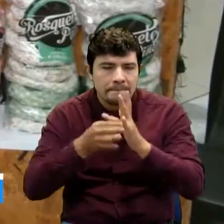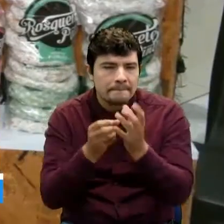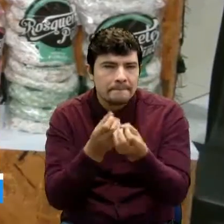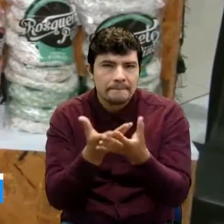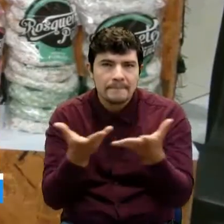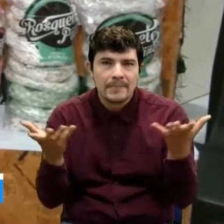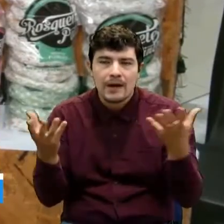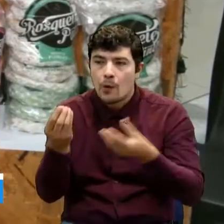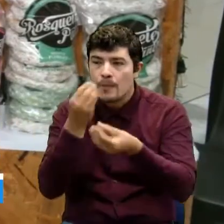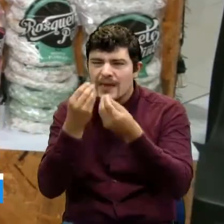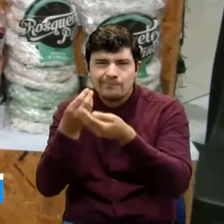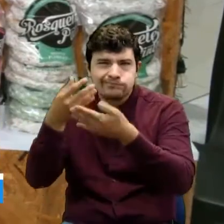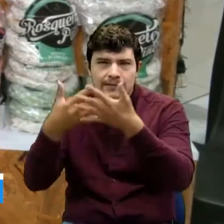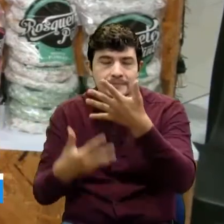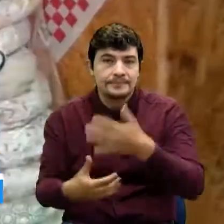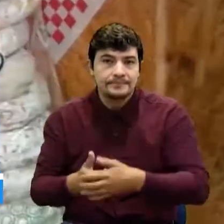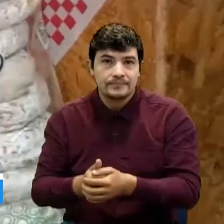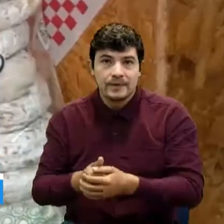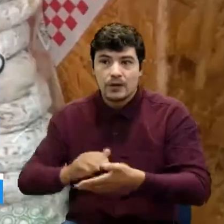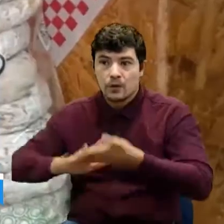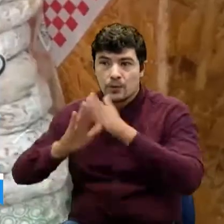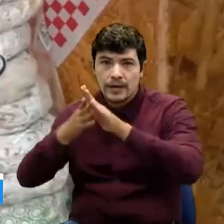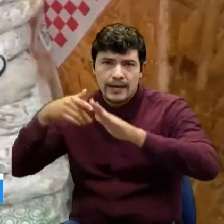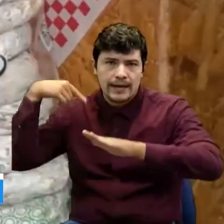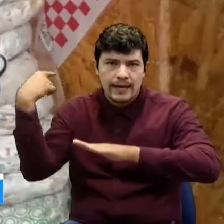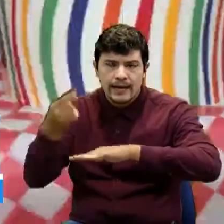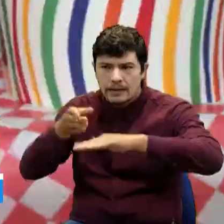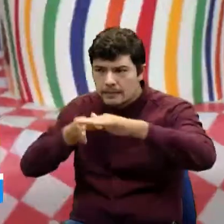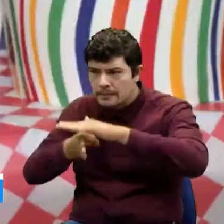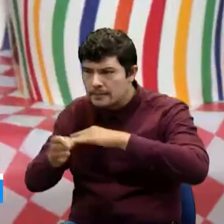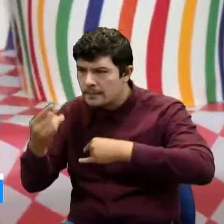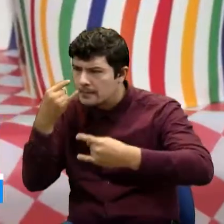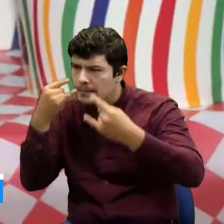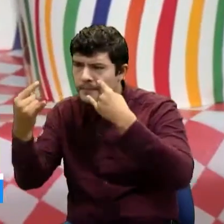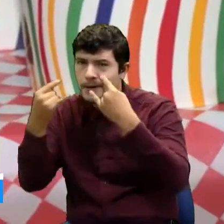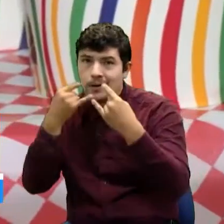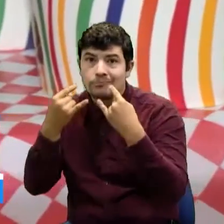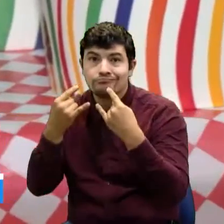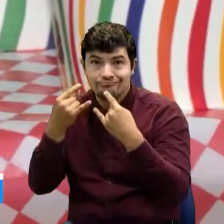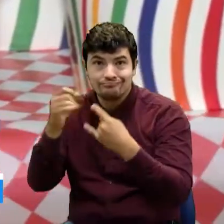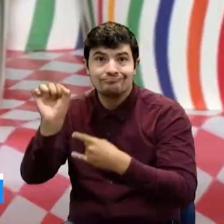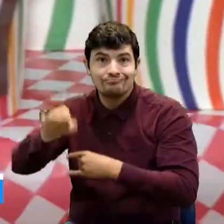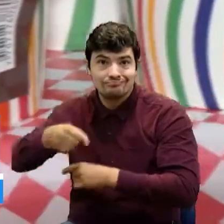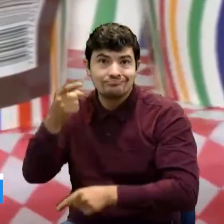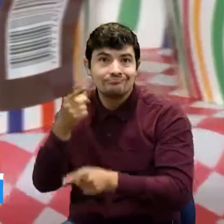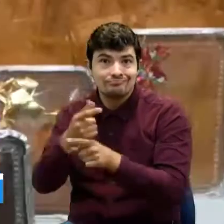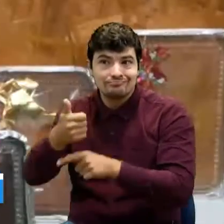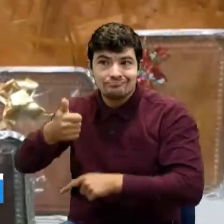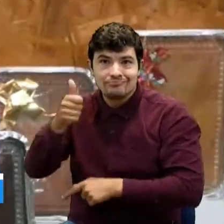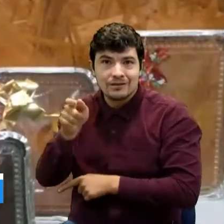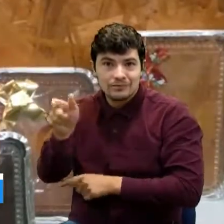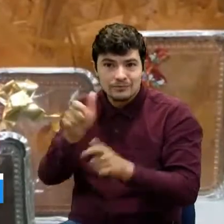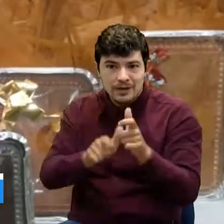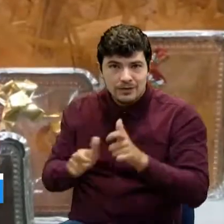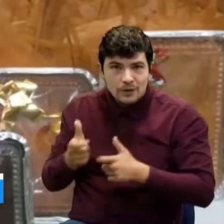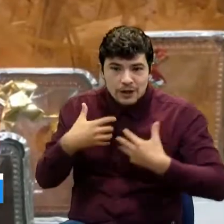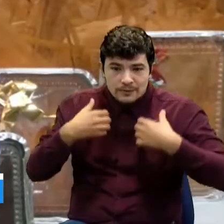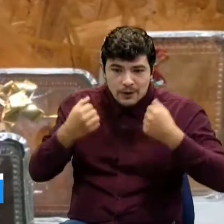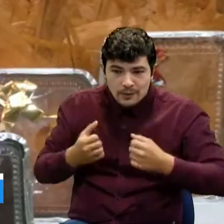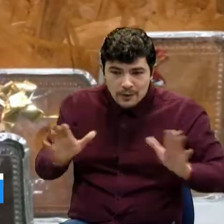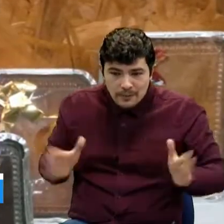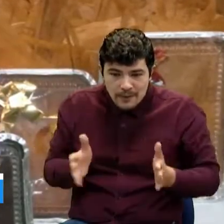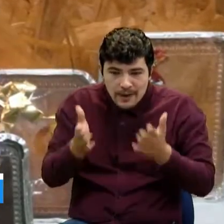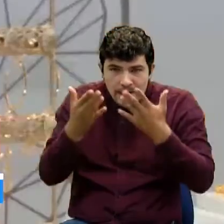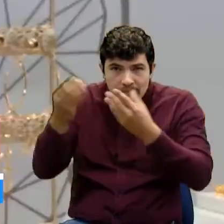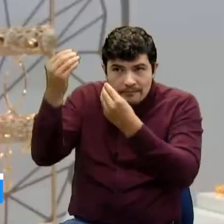otros. La aceptación por parte del público a esta iniciativa ha sido buena, según lo afirman los mismos participantes de esta